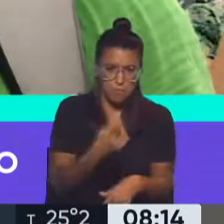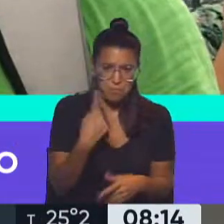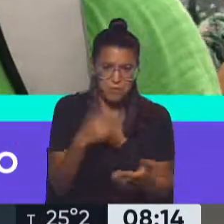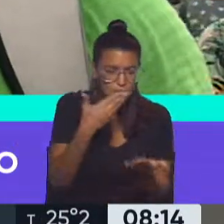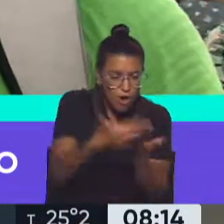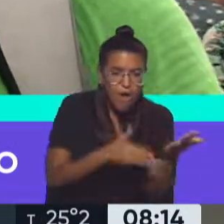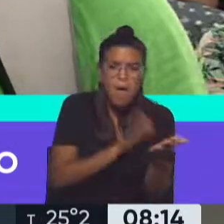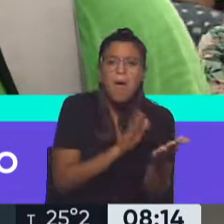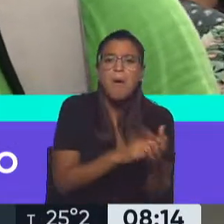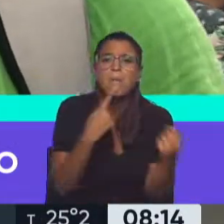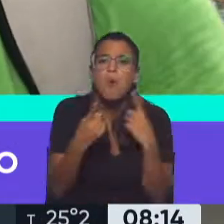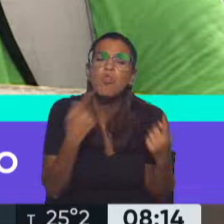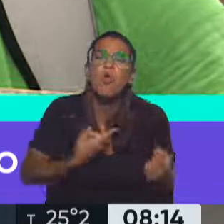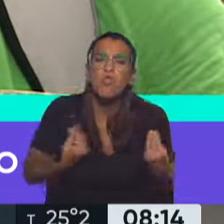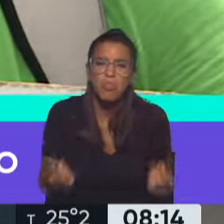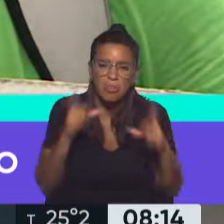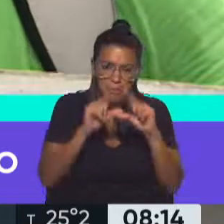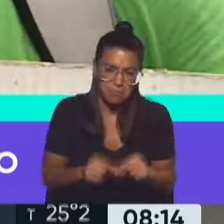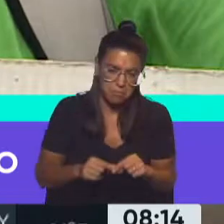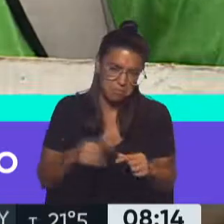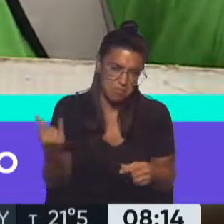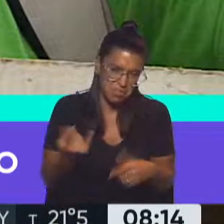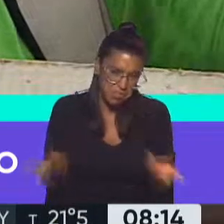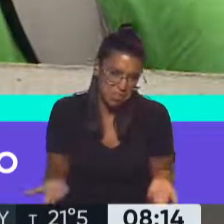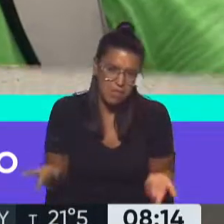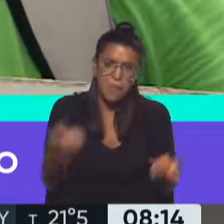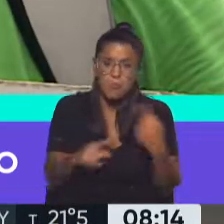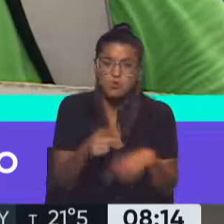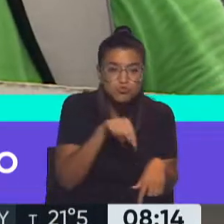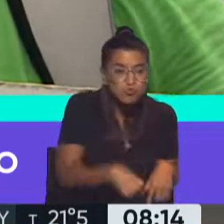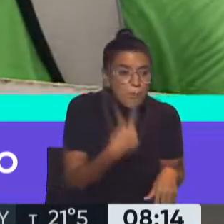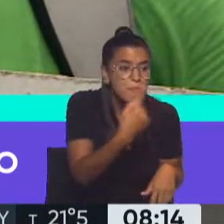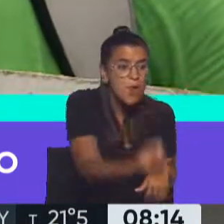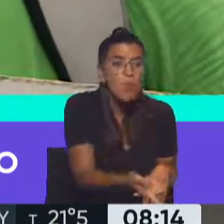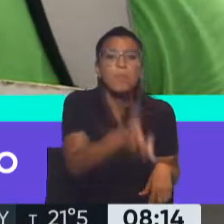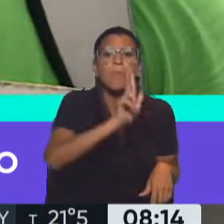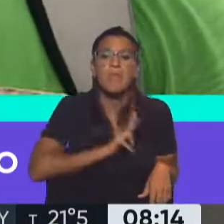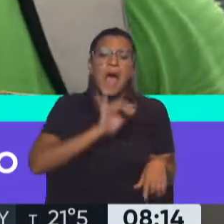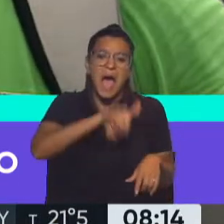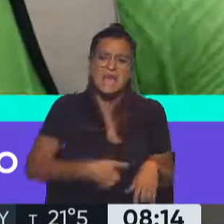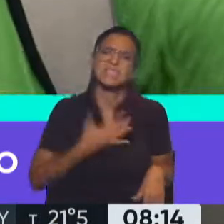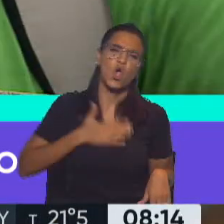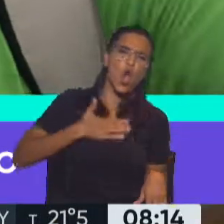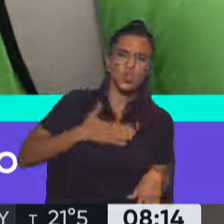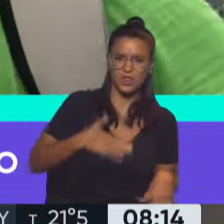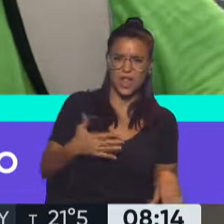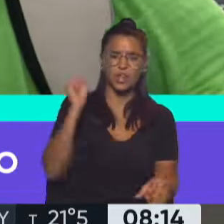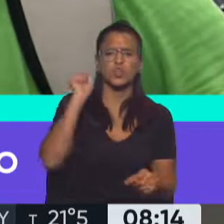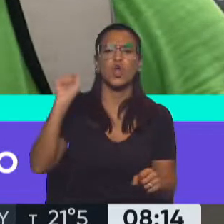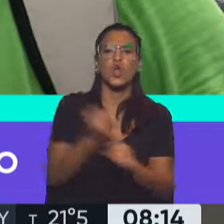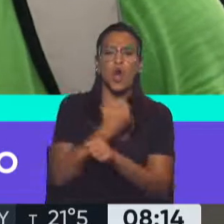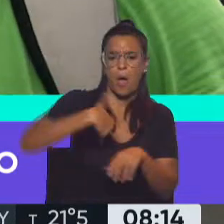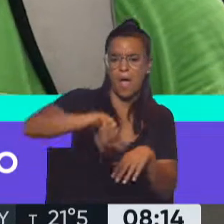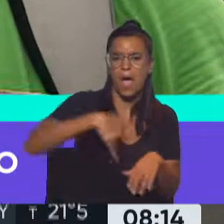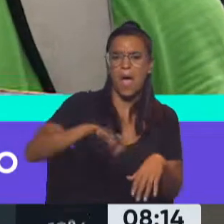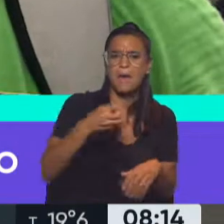dónde está la encuesta, los números, son puras palabras. Porque acá no me encontré un solo vecino que te diga estoy re contento de que rompan la mitad de la avenida